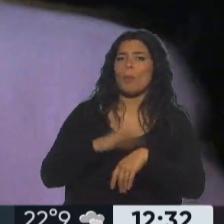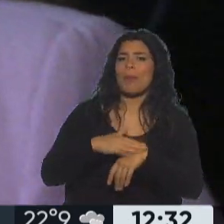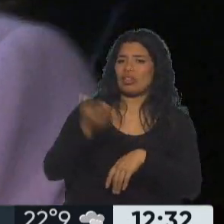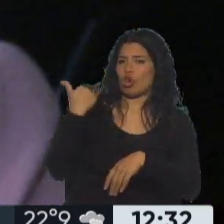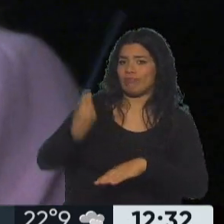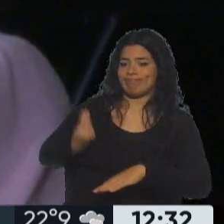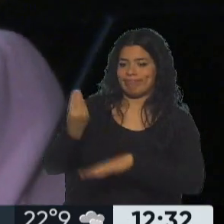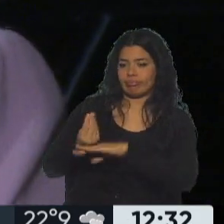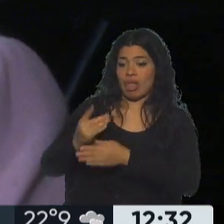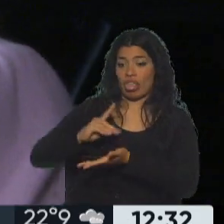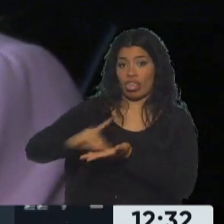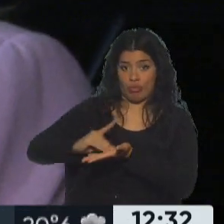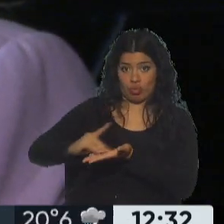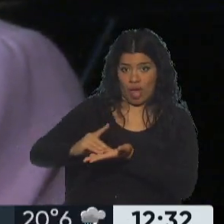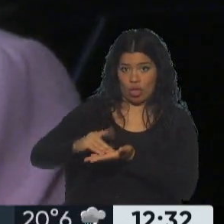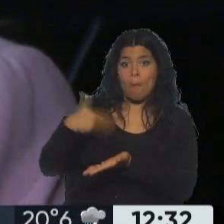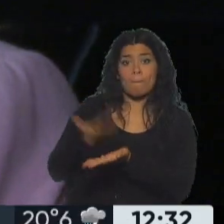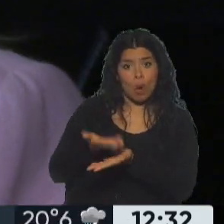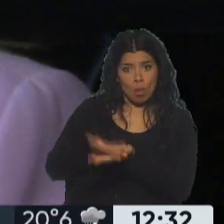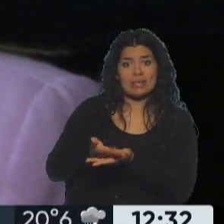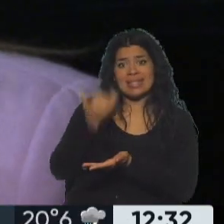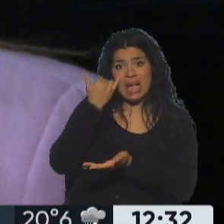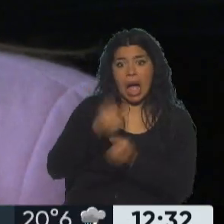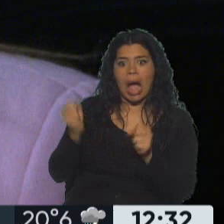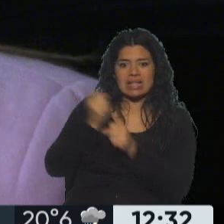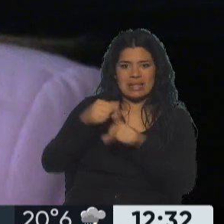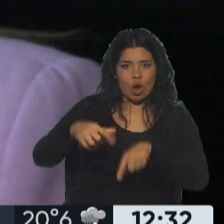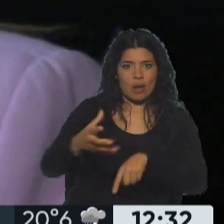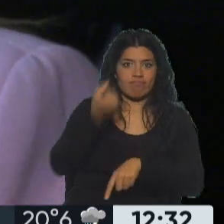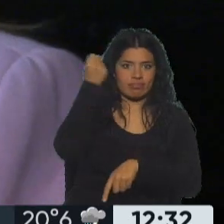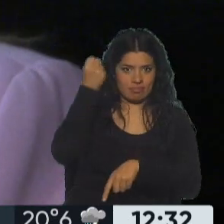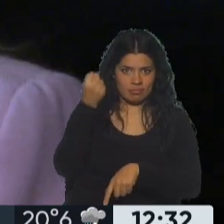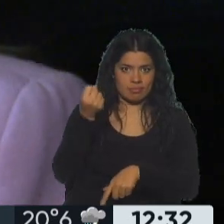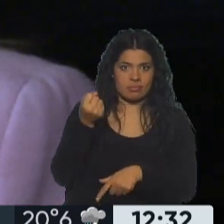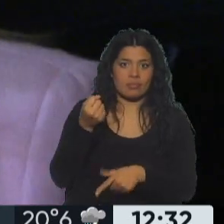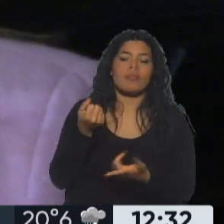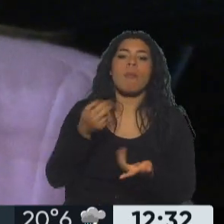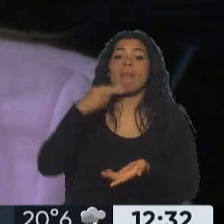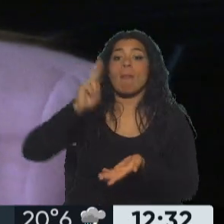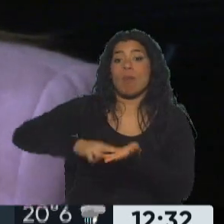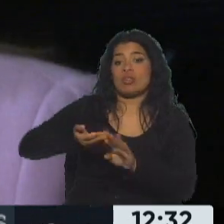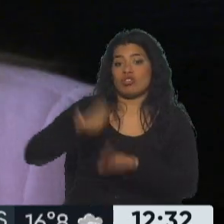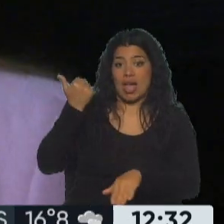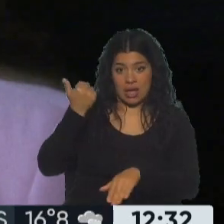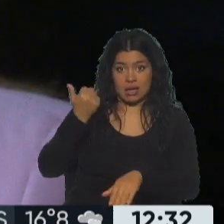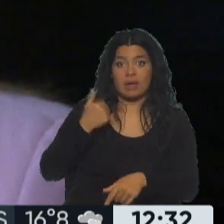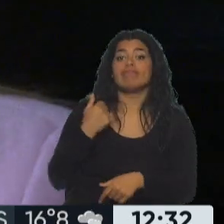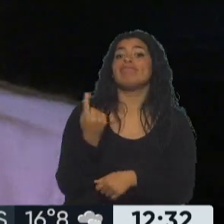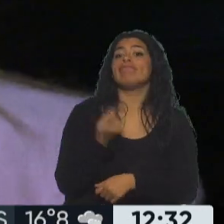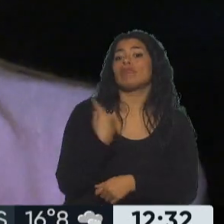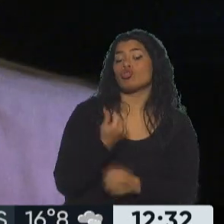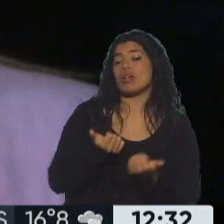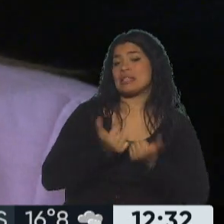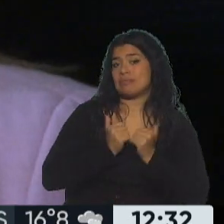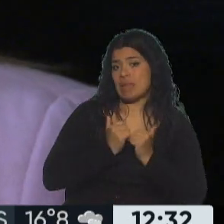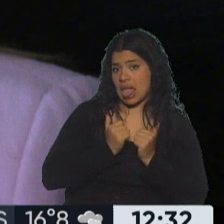es modificar y eliminar prácticamente el impuesto a las ganancias. Así que estamos esperando el proyecto en las próximas horas y lo vamos